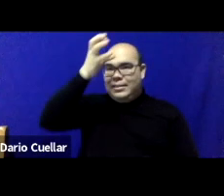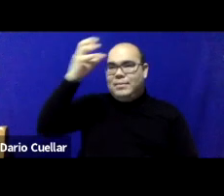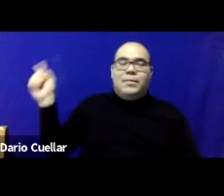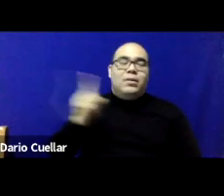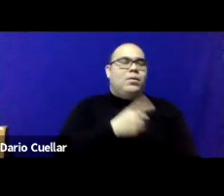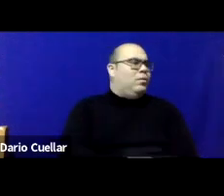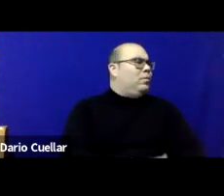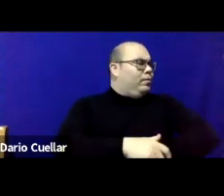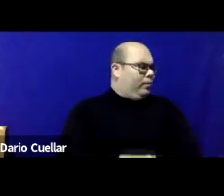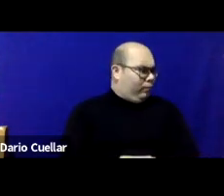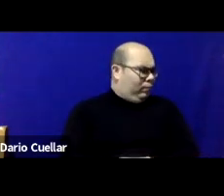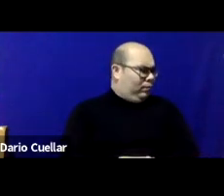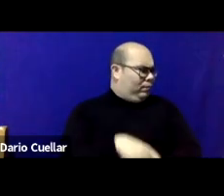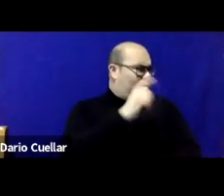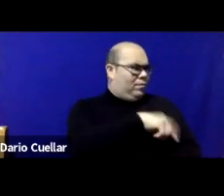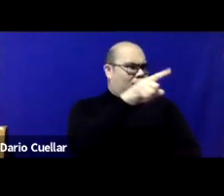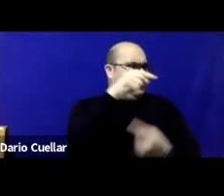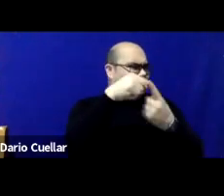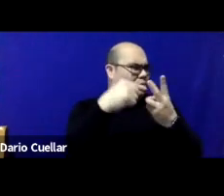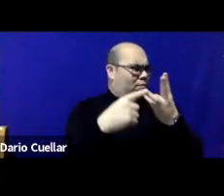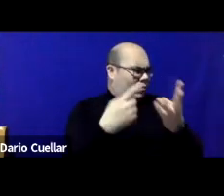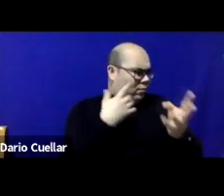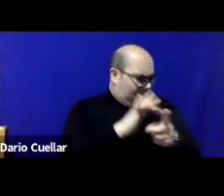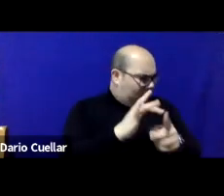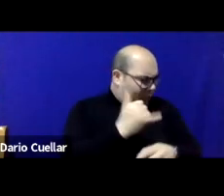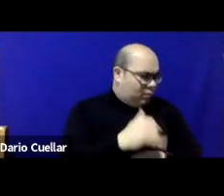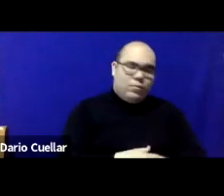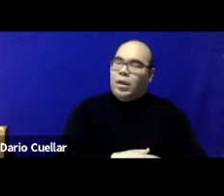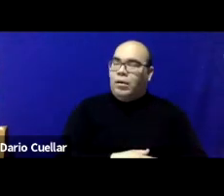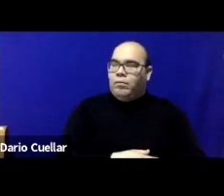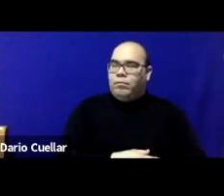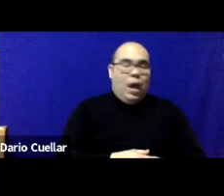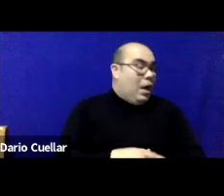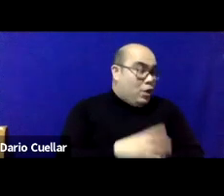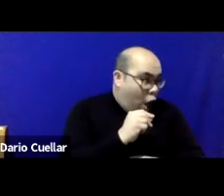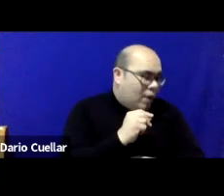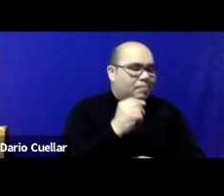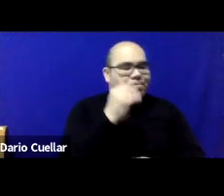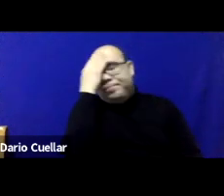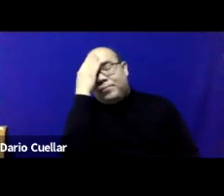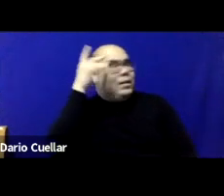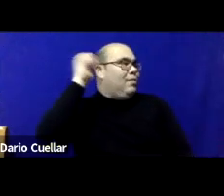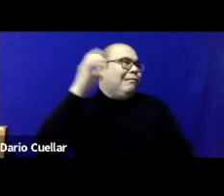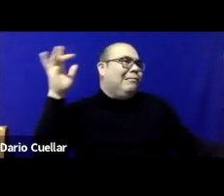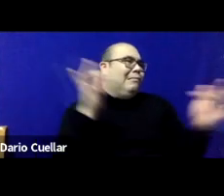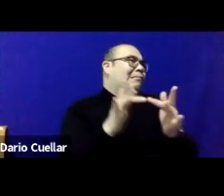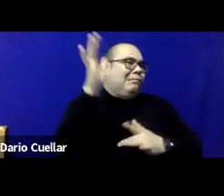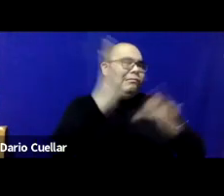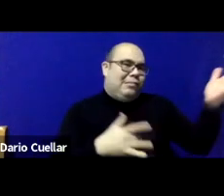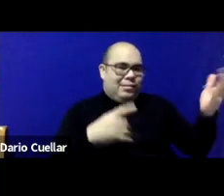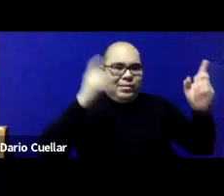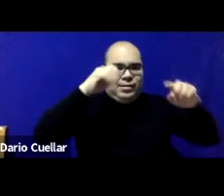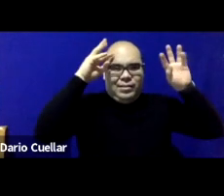está trabajando con esos, no podríamos aplicarlo de manera coherente. Porque ABA dice que tenemos, es más, el entrenamiento se tiene que